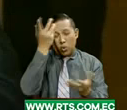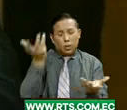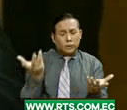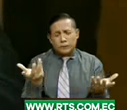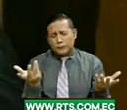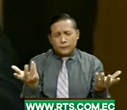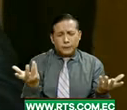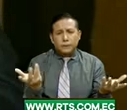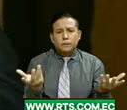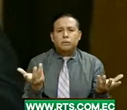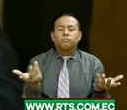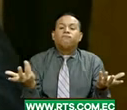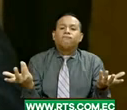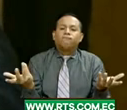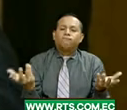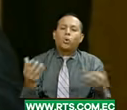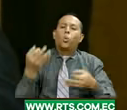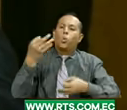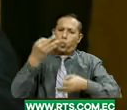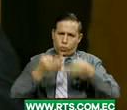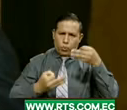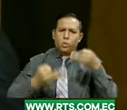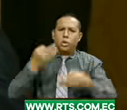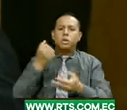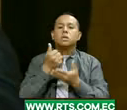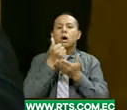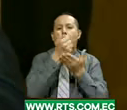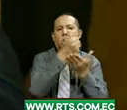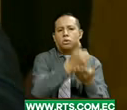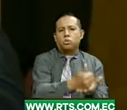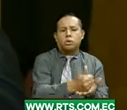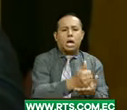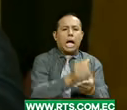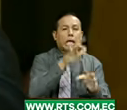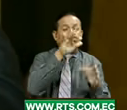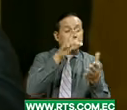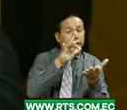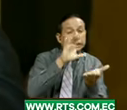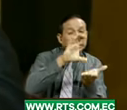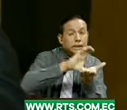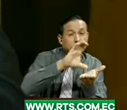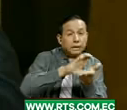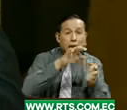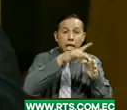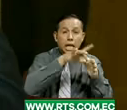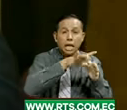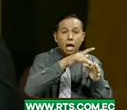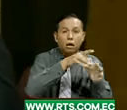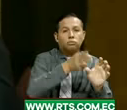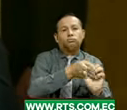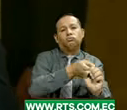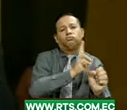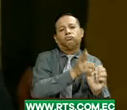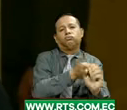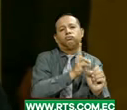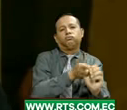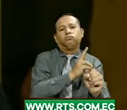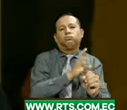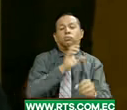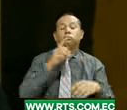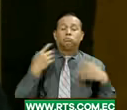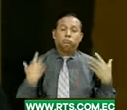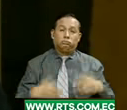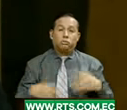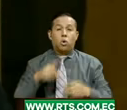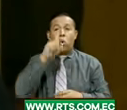un acto de estricta justicia. Me alegro por este 1.700.000 ecuatorianos a los que estamos